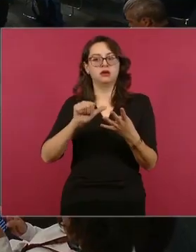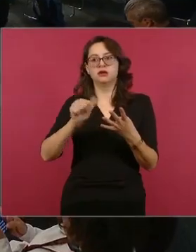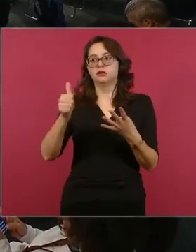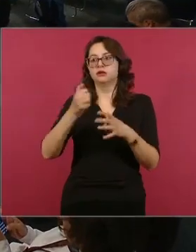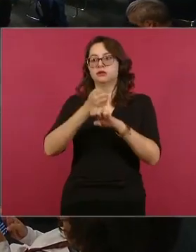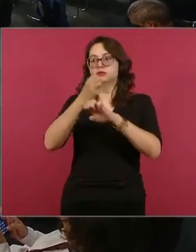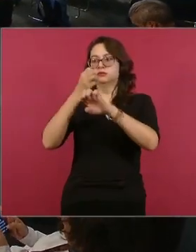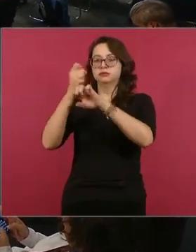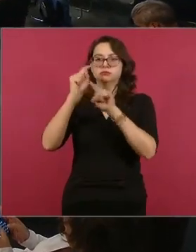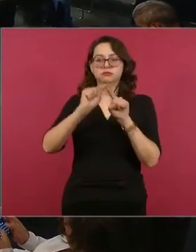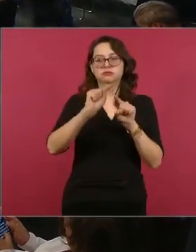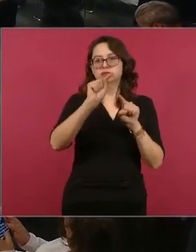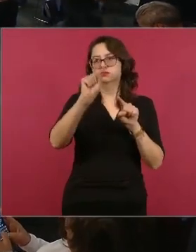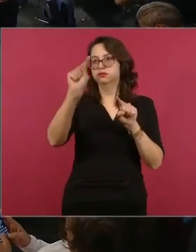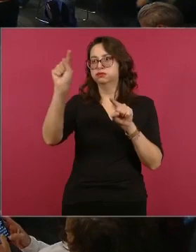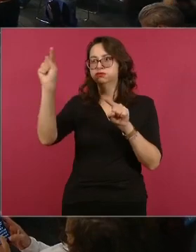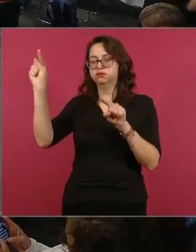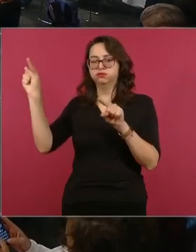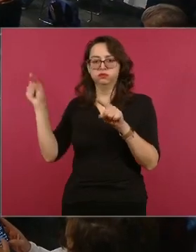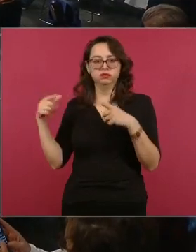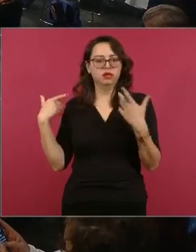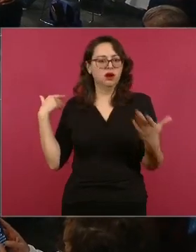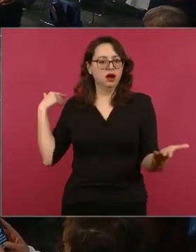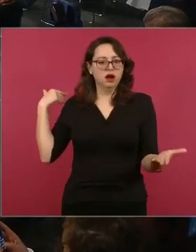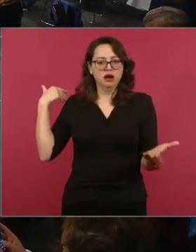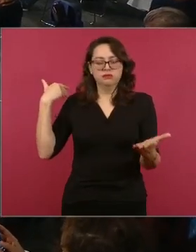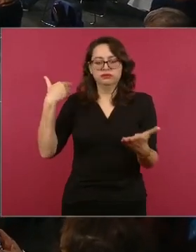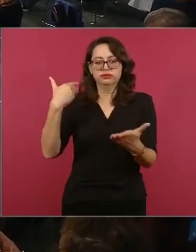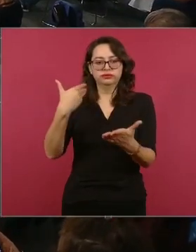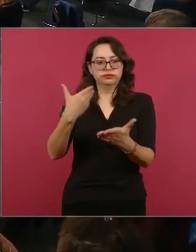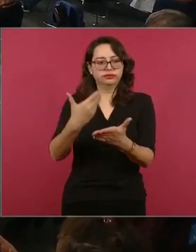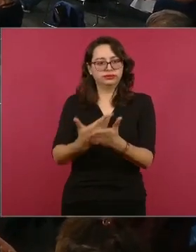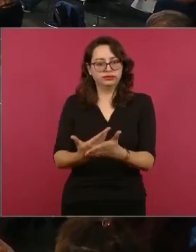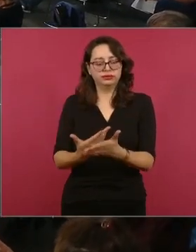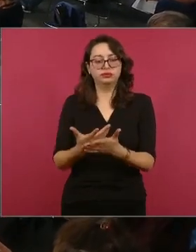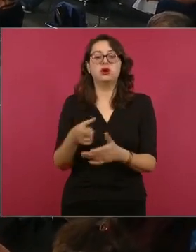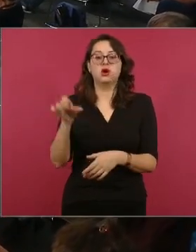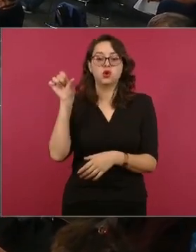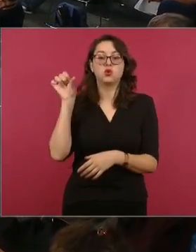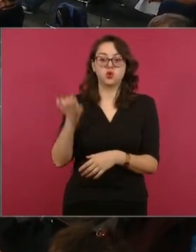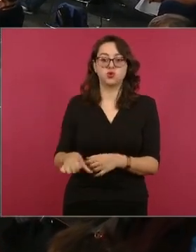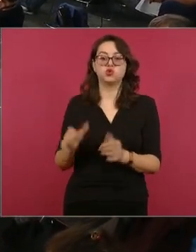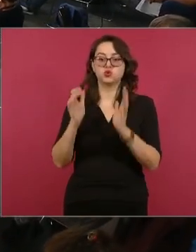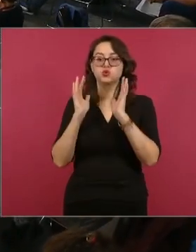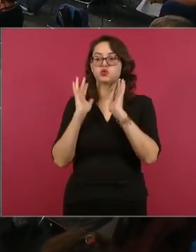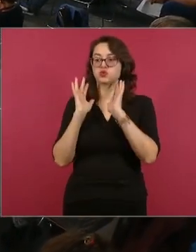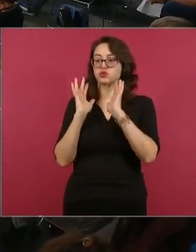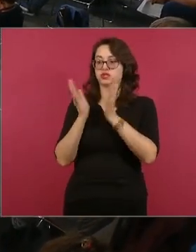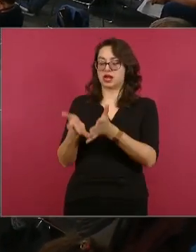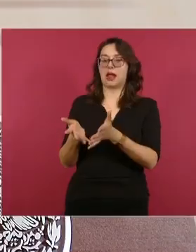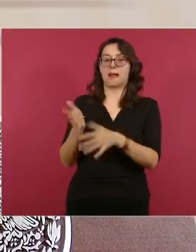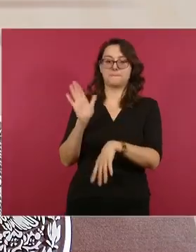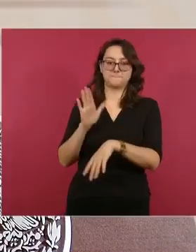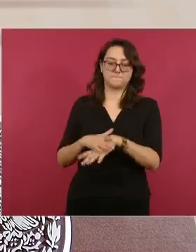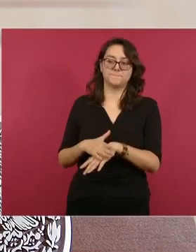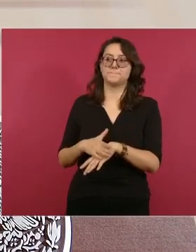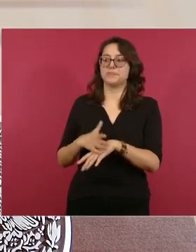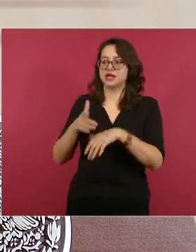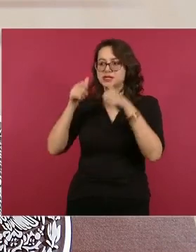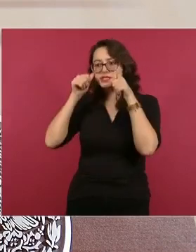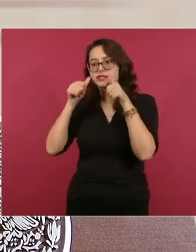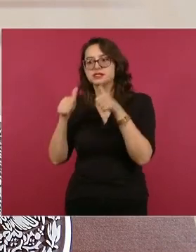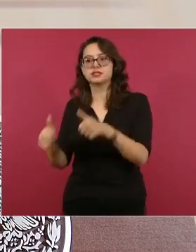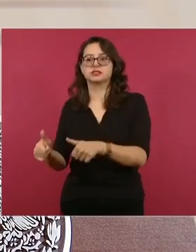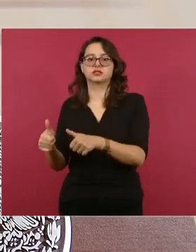otras entidades históricamente rezagadas, pues hoy han visto un cambio importante,